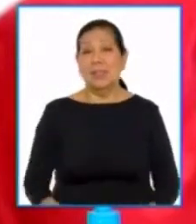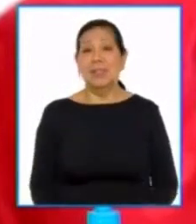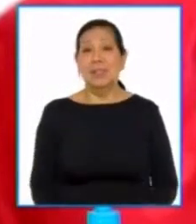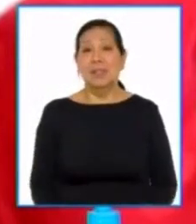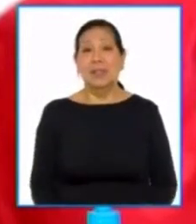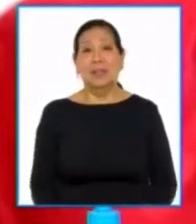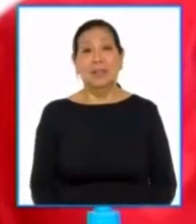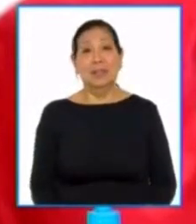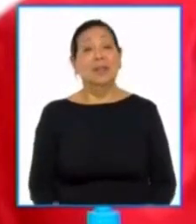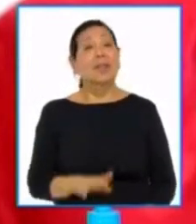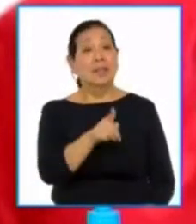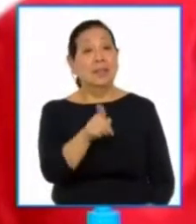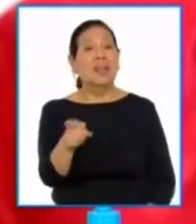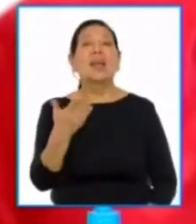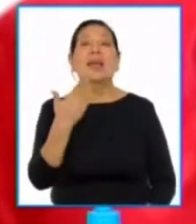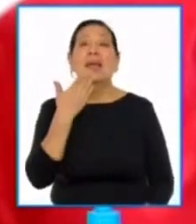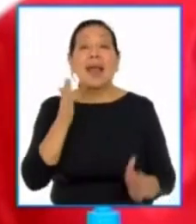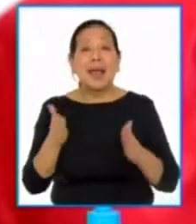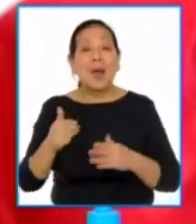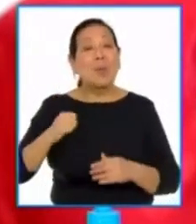municipales son de los municipios,